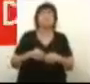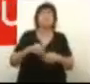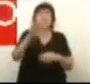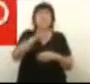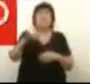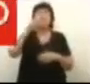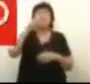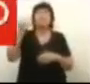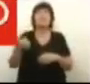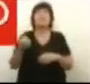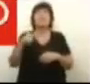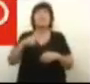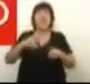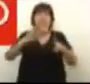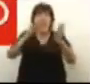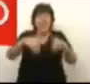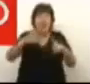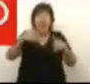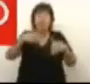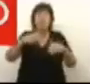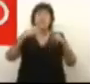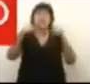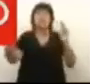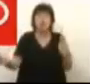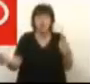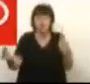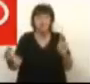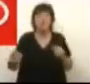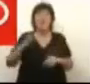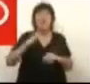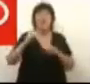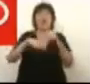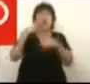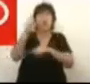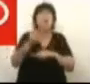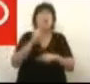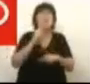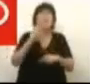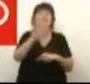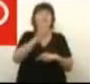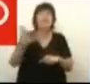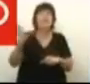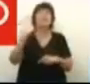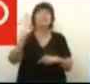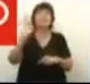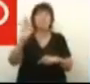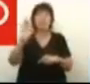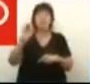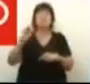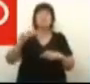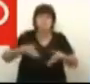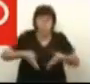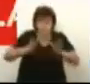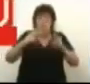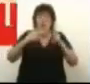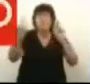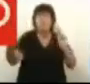Sí, fíjate que algo que dijo hoy el ministro Dujovne, ¿no?, un sincericidio, cuando él afirmó